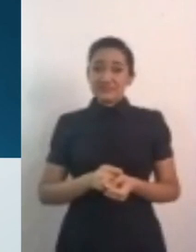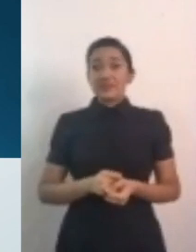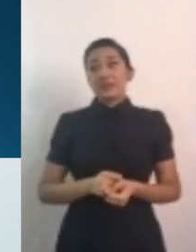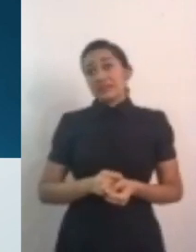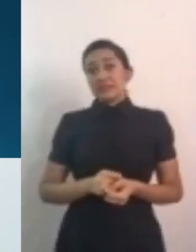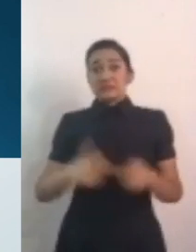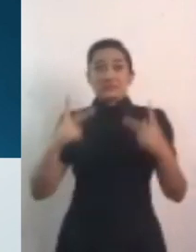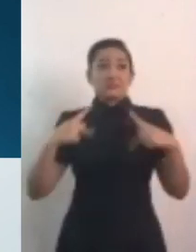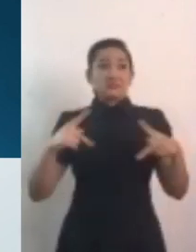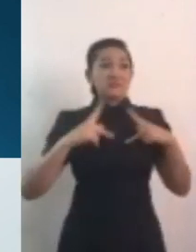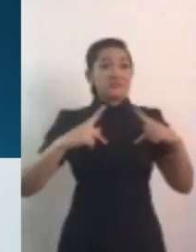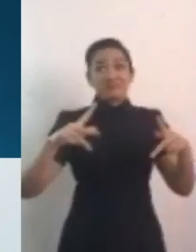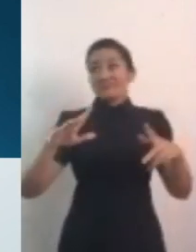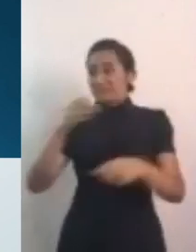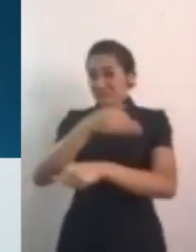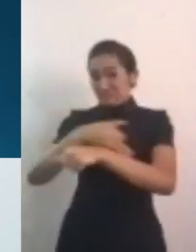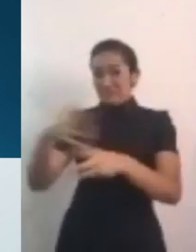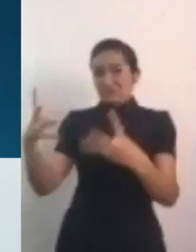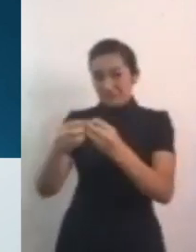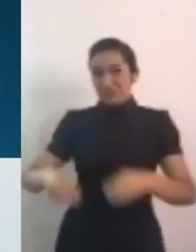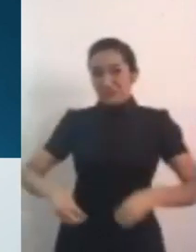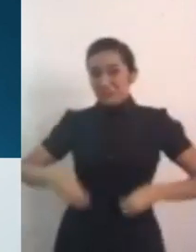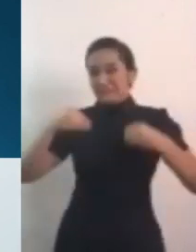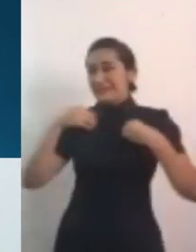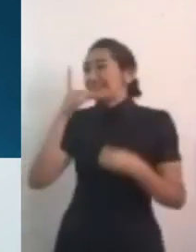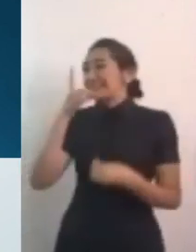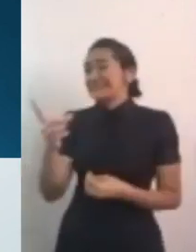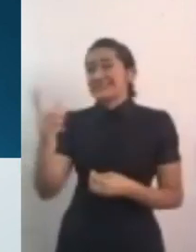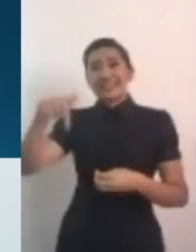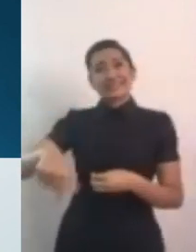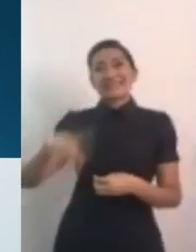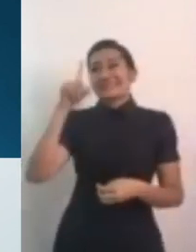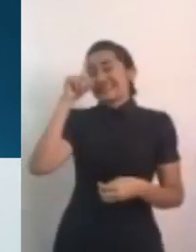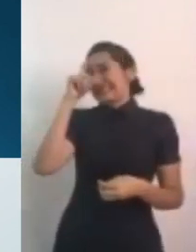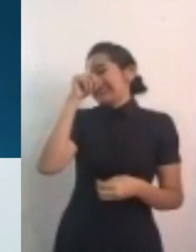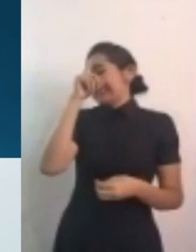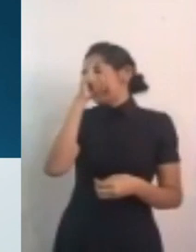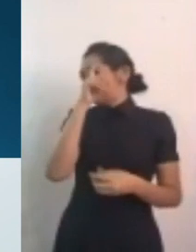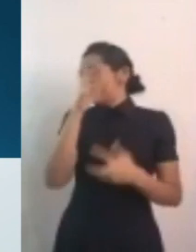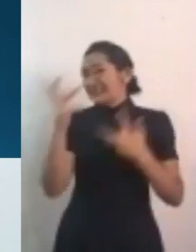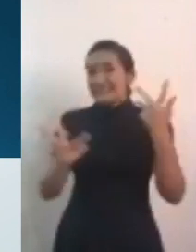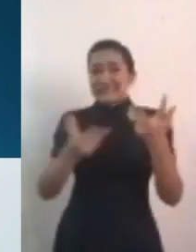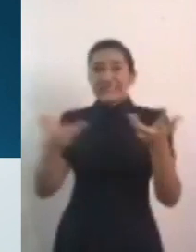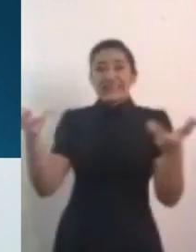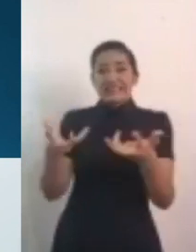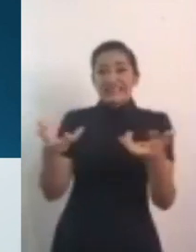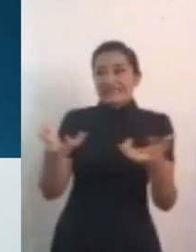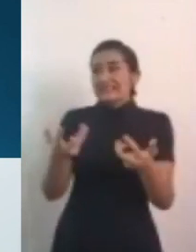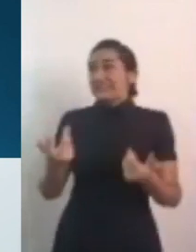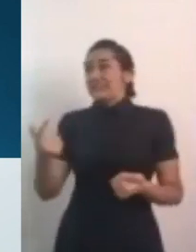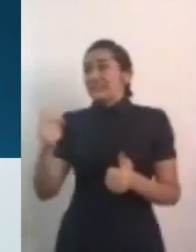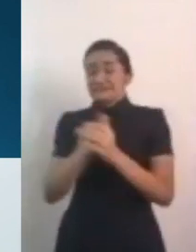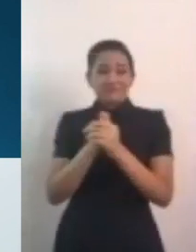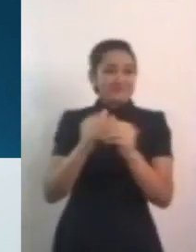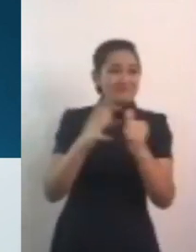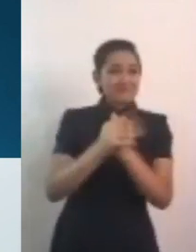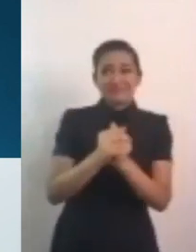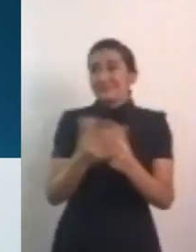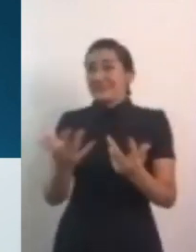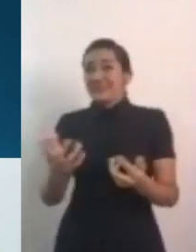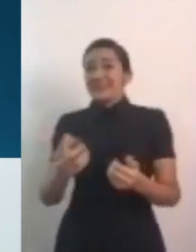con la que viven. Esto a lo que lleva es a que hagan un mayor esfuerzo en la búsqueda de certidumbre, esta